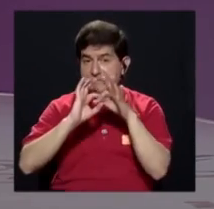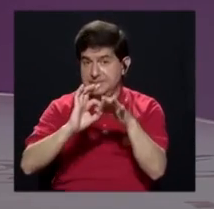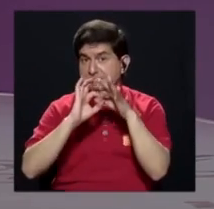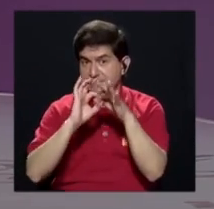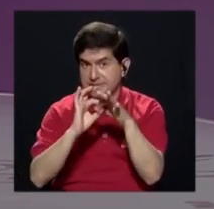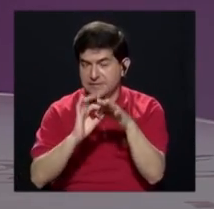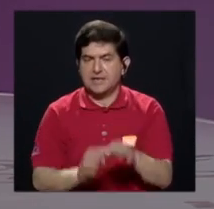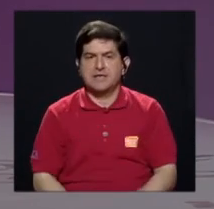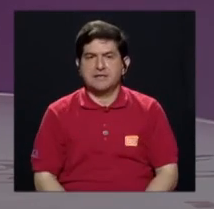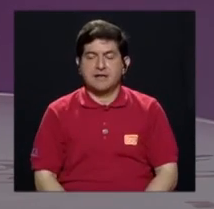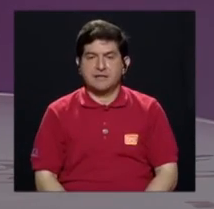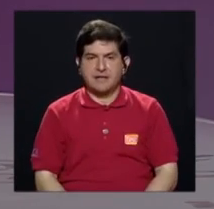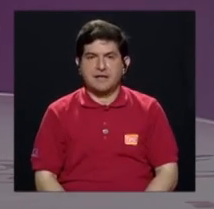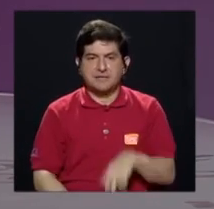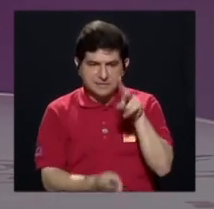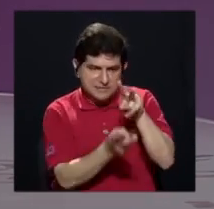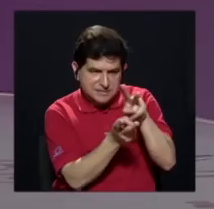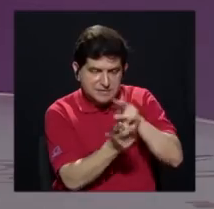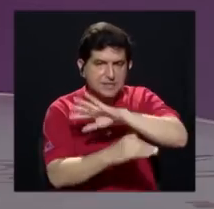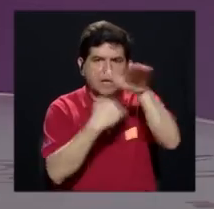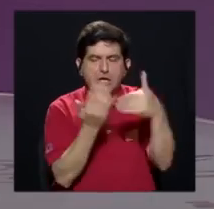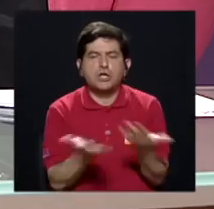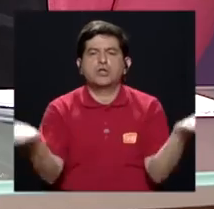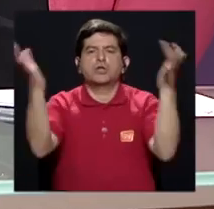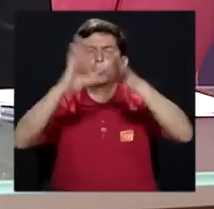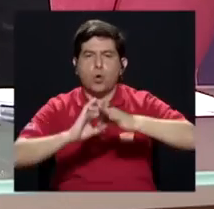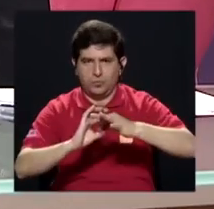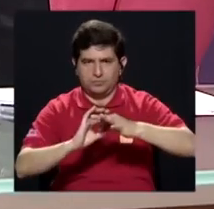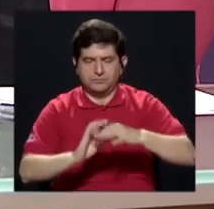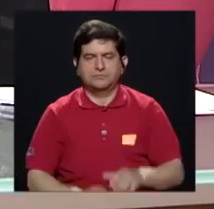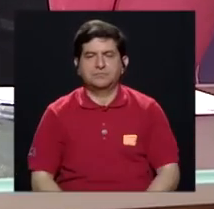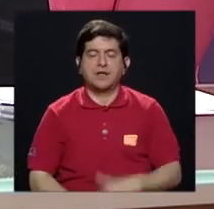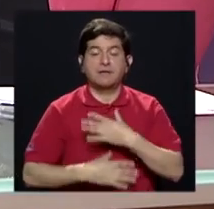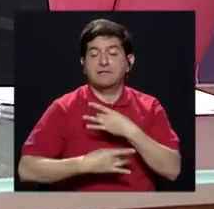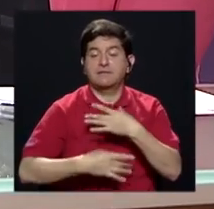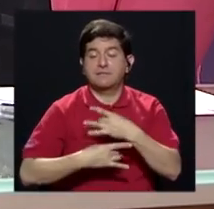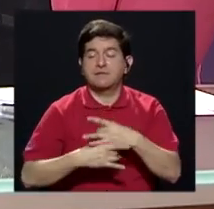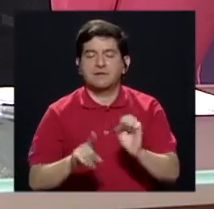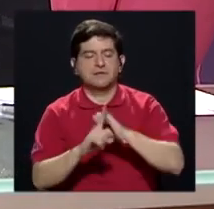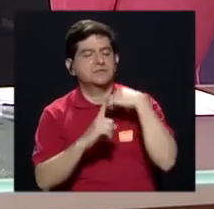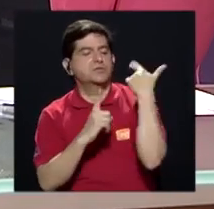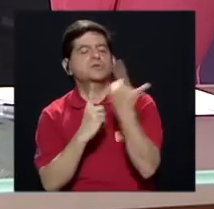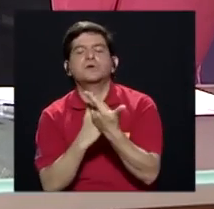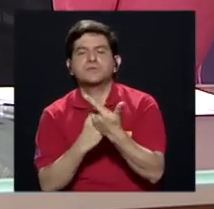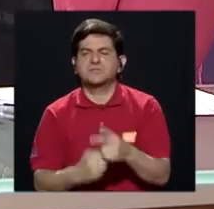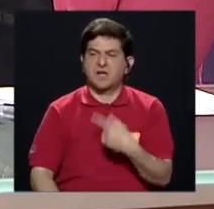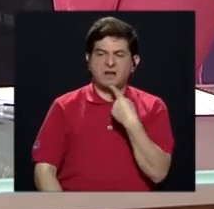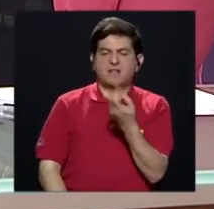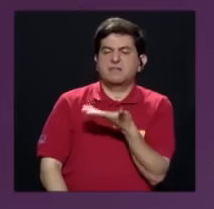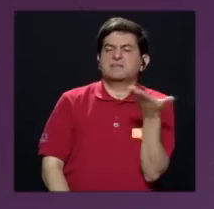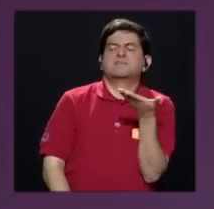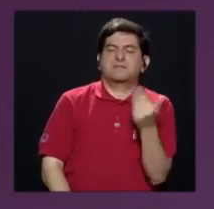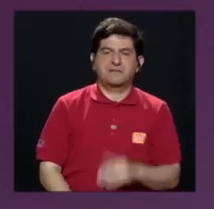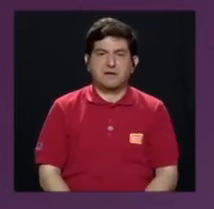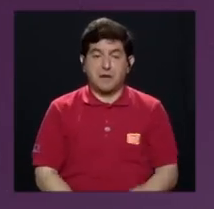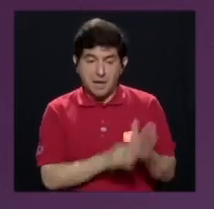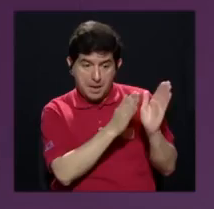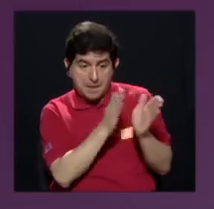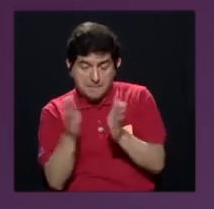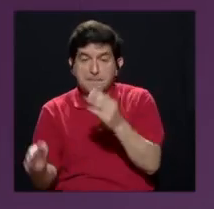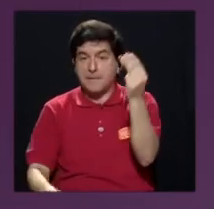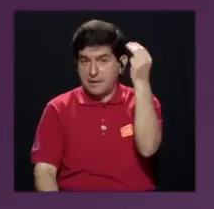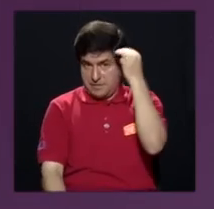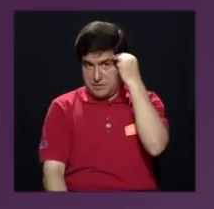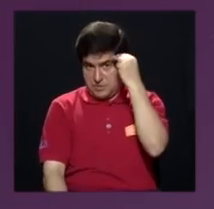el acto sexual y todo lo que conlleva la atracción lo social el qué dirán la preparación mental